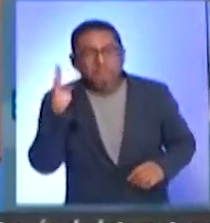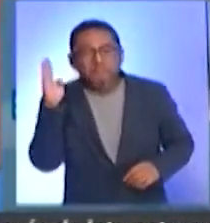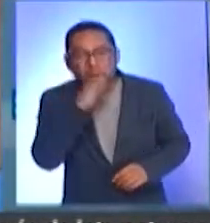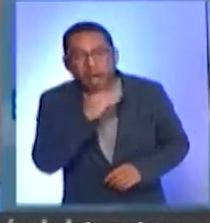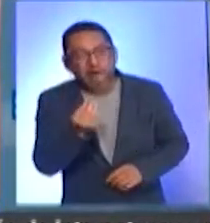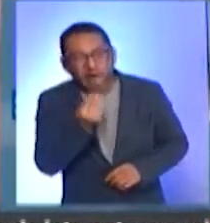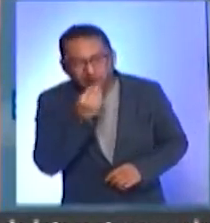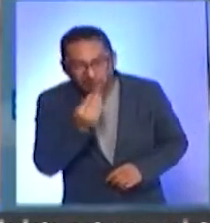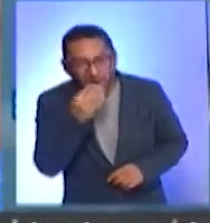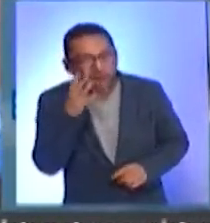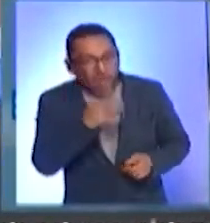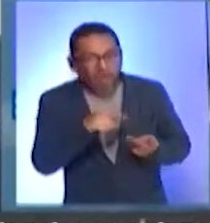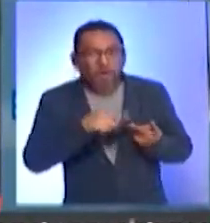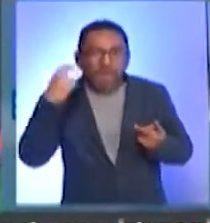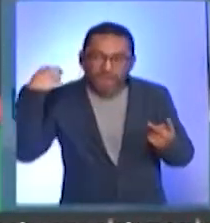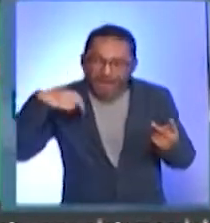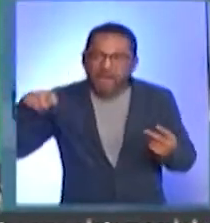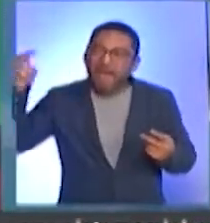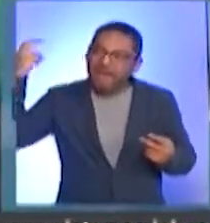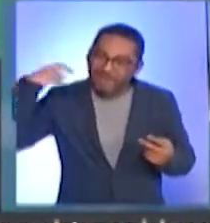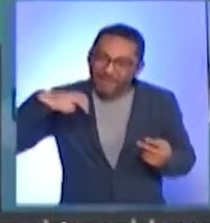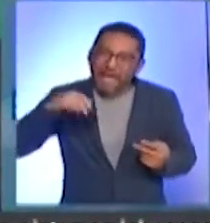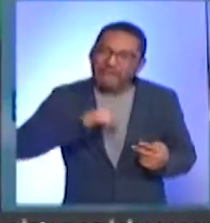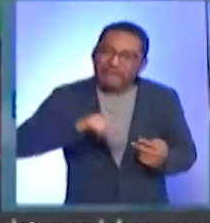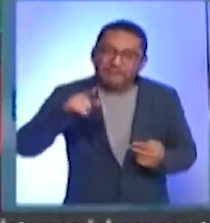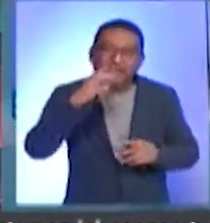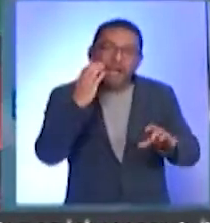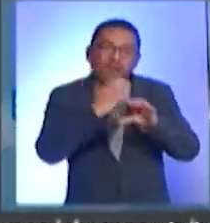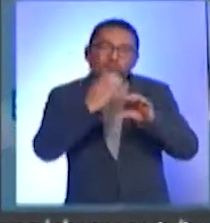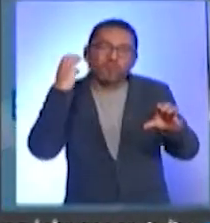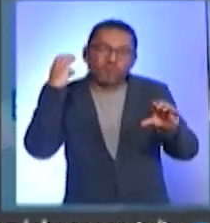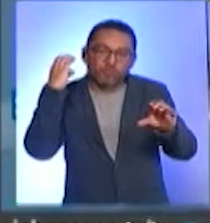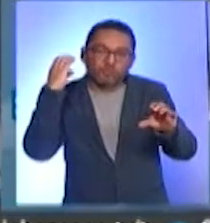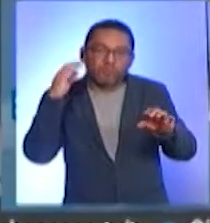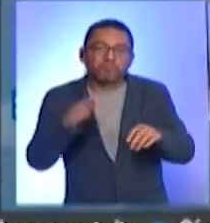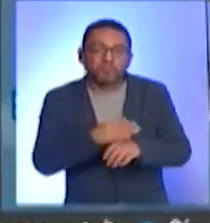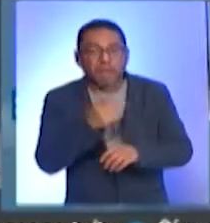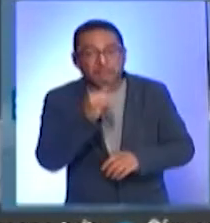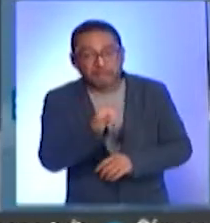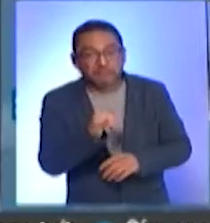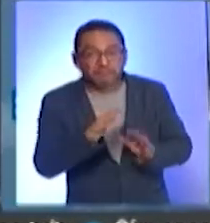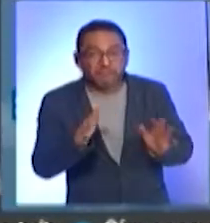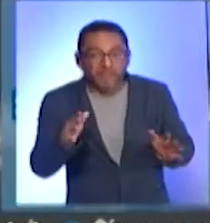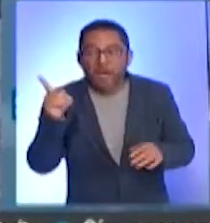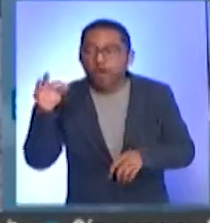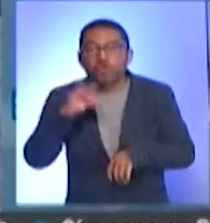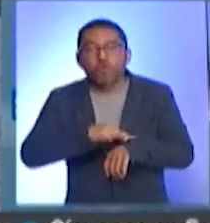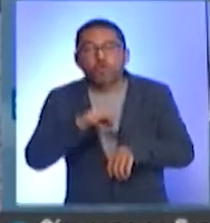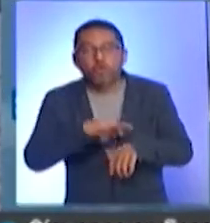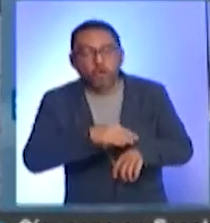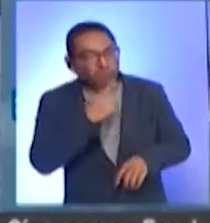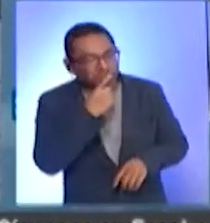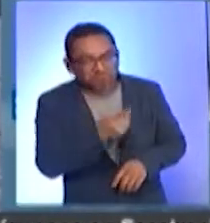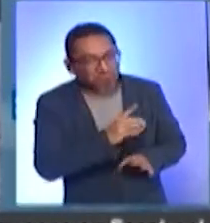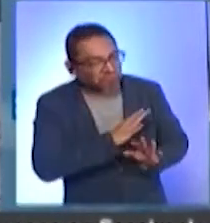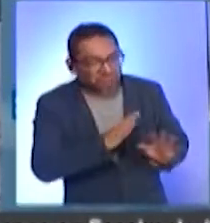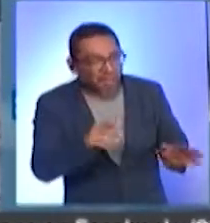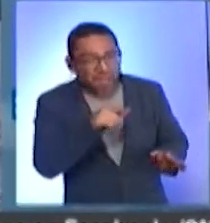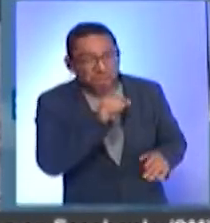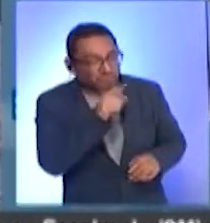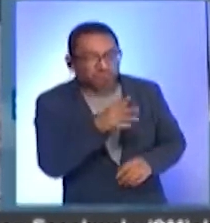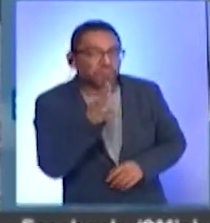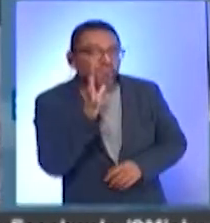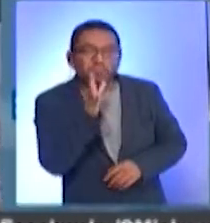y los viajes tan largos que realizaba en autobús fue así el médico le impidió que siguiera con este ritmo de vida